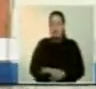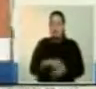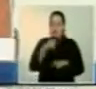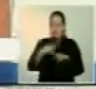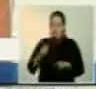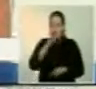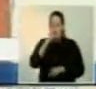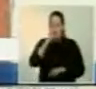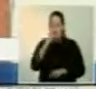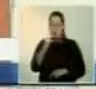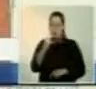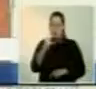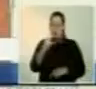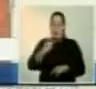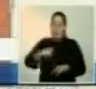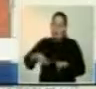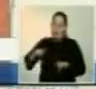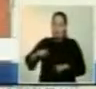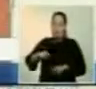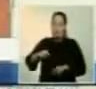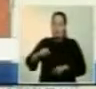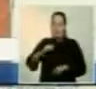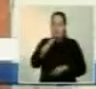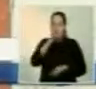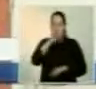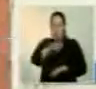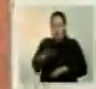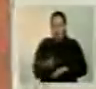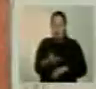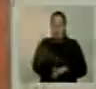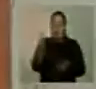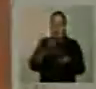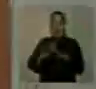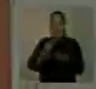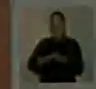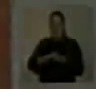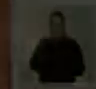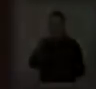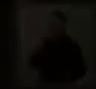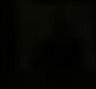y otras informaciones serán ampliadas en las próximas emisiones de noticias globovisión con esta información retornamos con ustedes a caracas